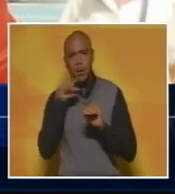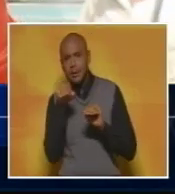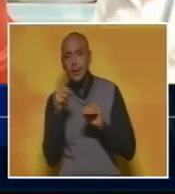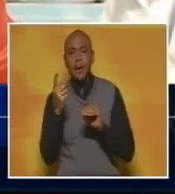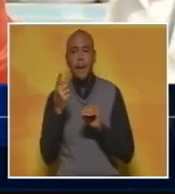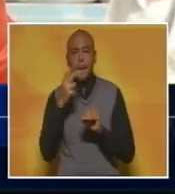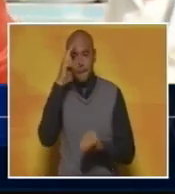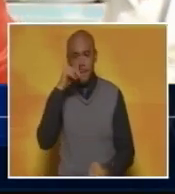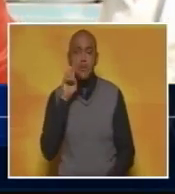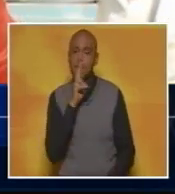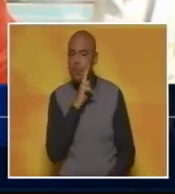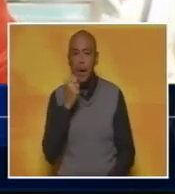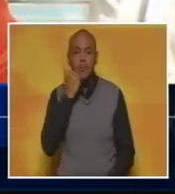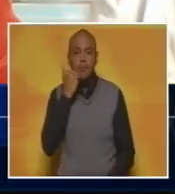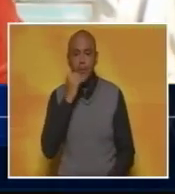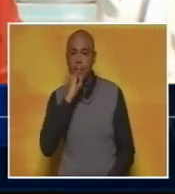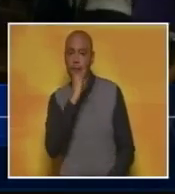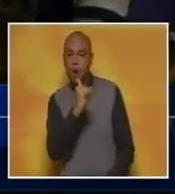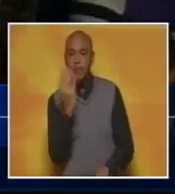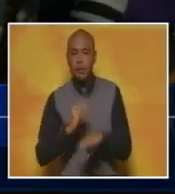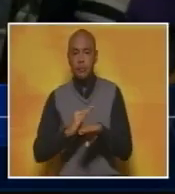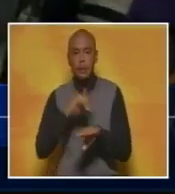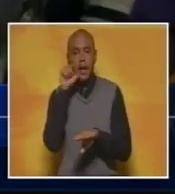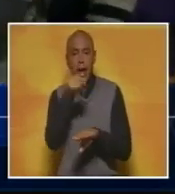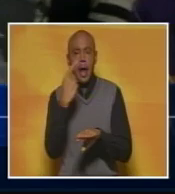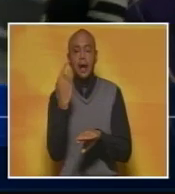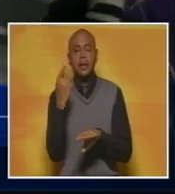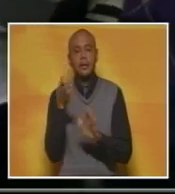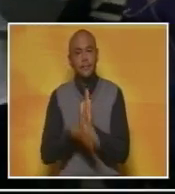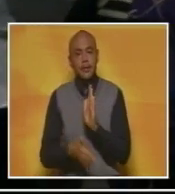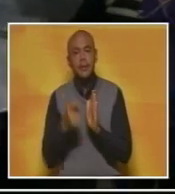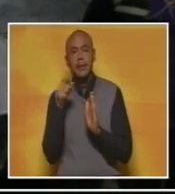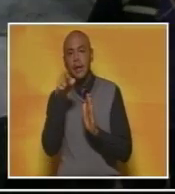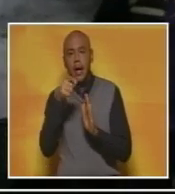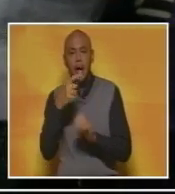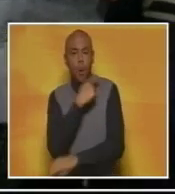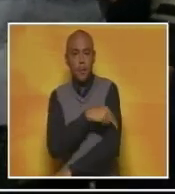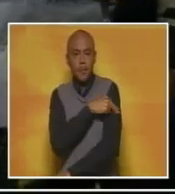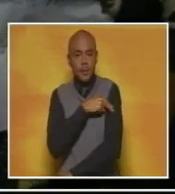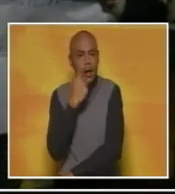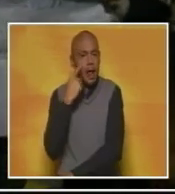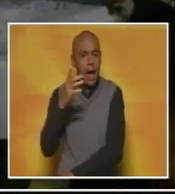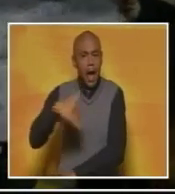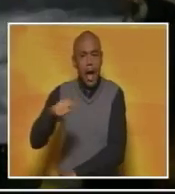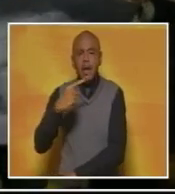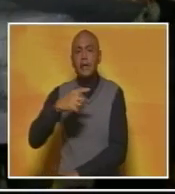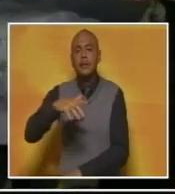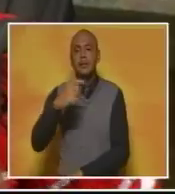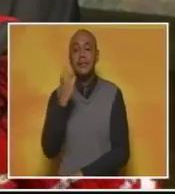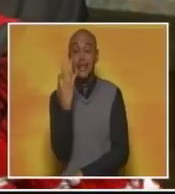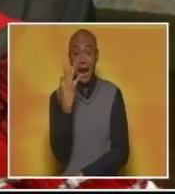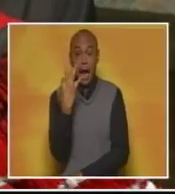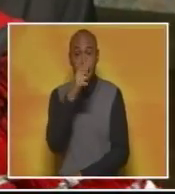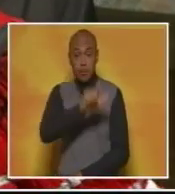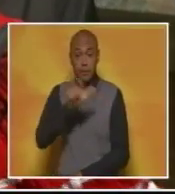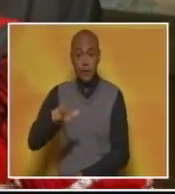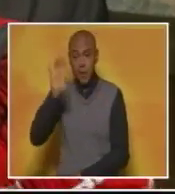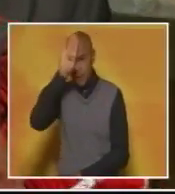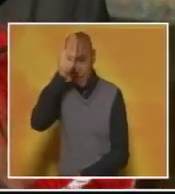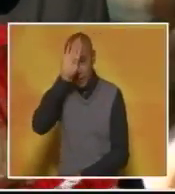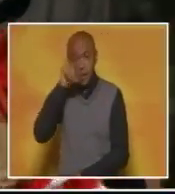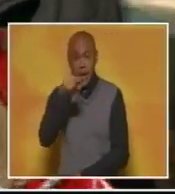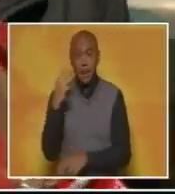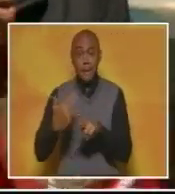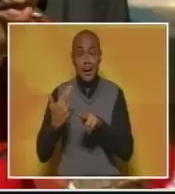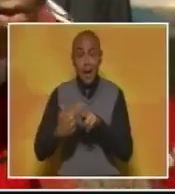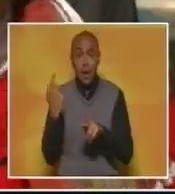los padres de estos pacientes y trabajadores de Luis Racetti, quienes además aseguran que en esta área solamente están trabajando 3 enfermeras bajo condiciones de riesgo